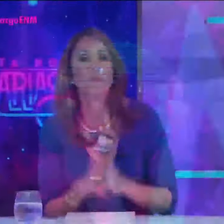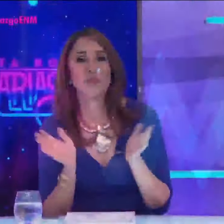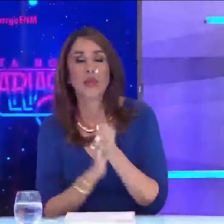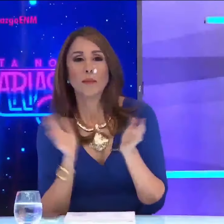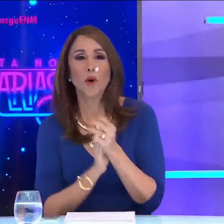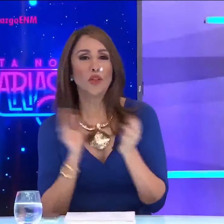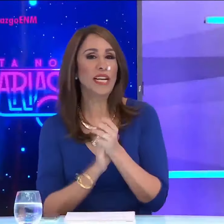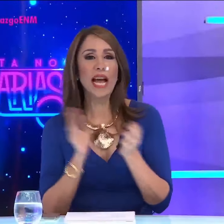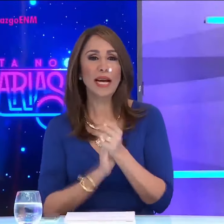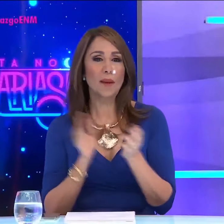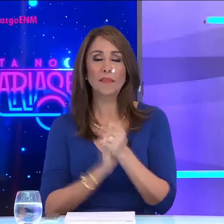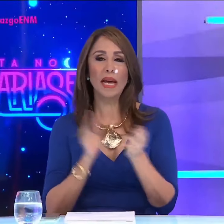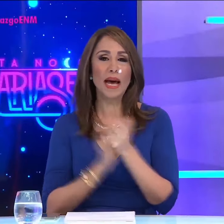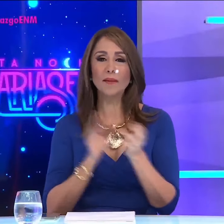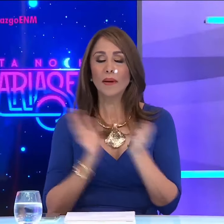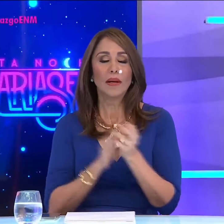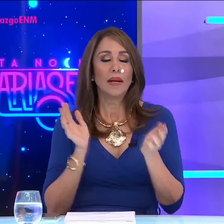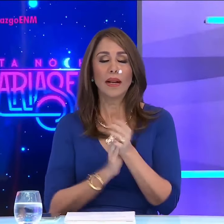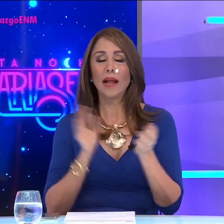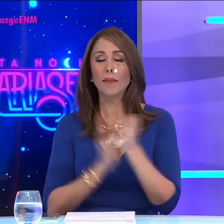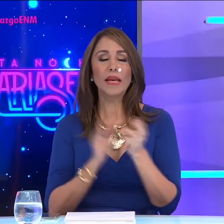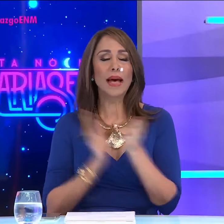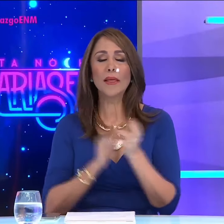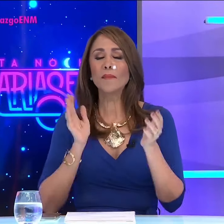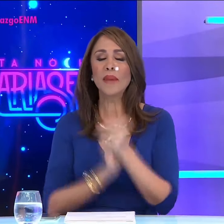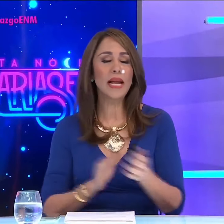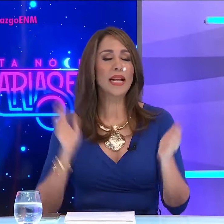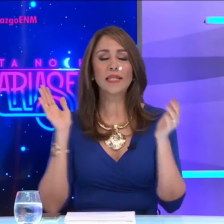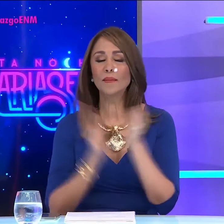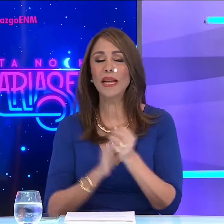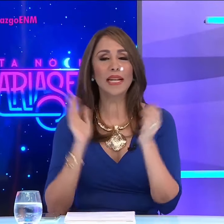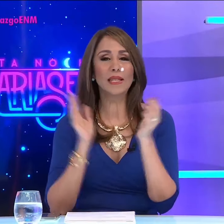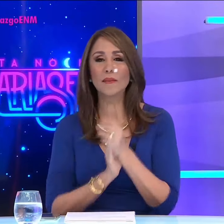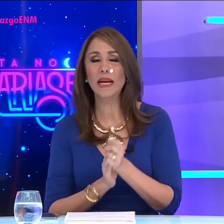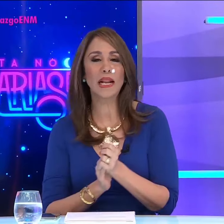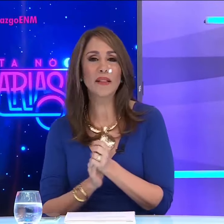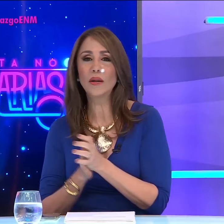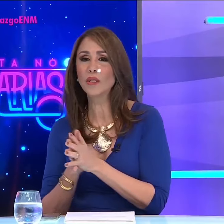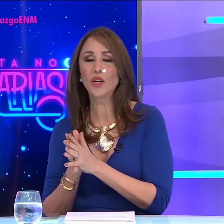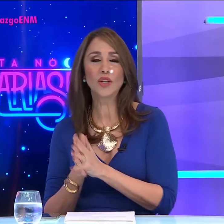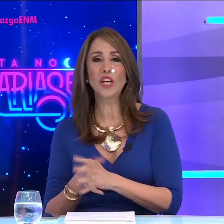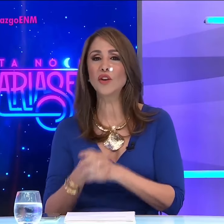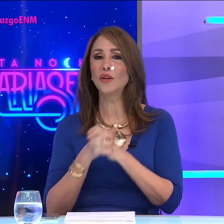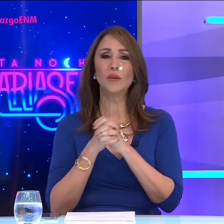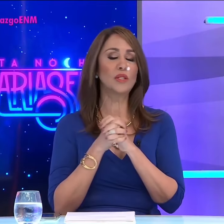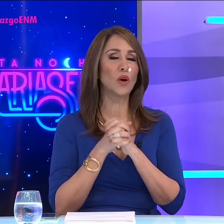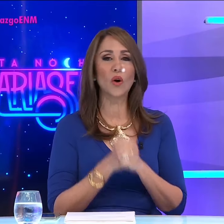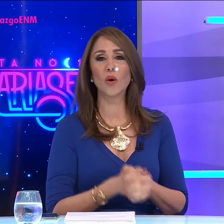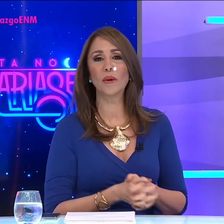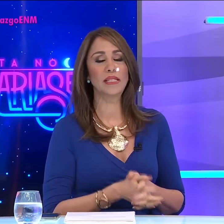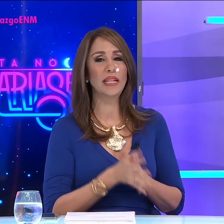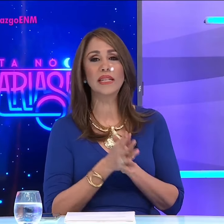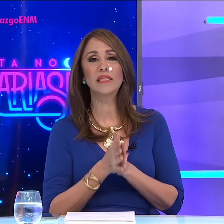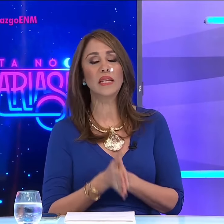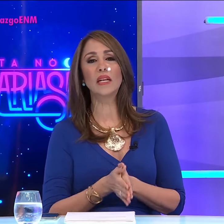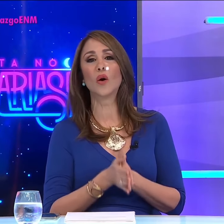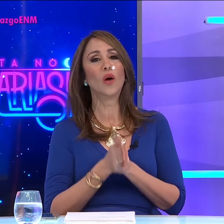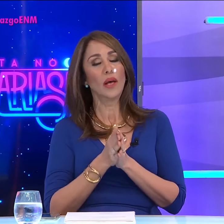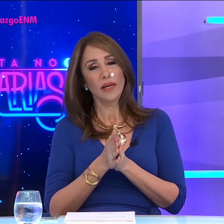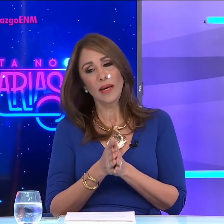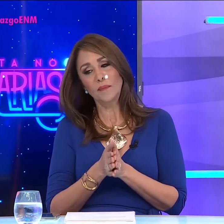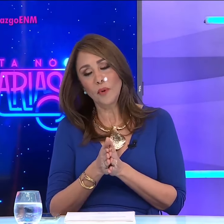Dominicana podría cambiar la vida de miles y miles y miles de nuestros niños y nuestros jóvenes el